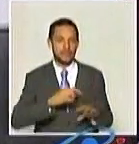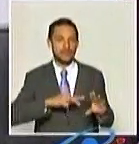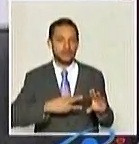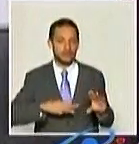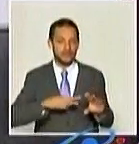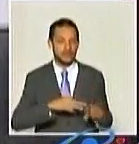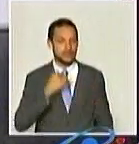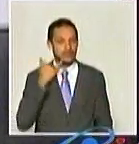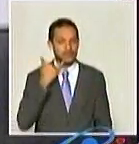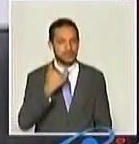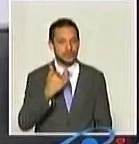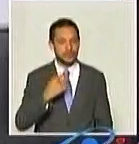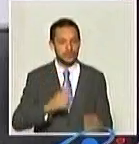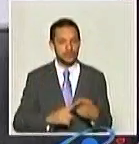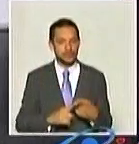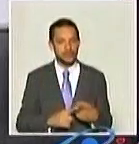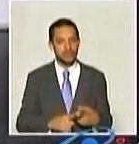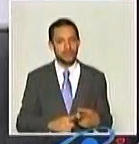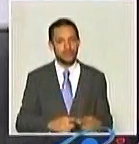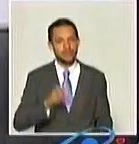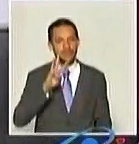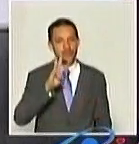el teléfono es el